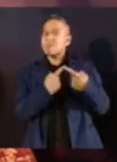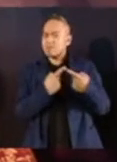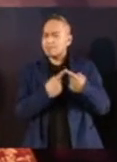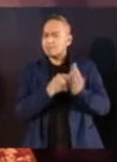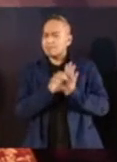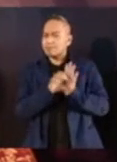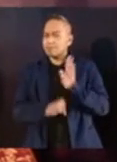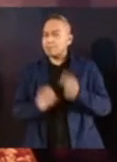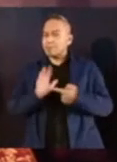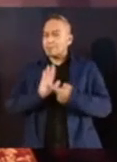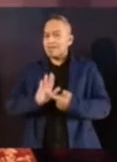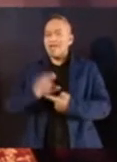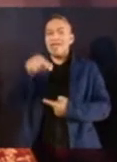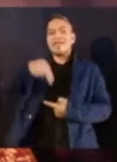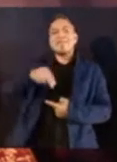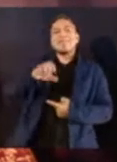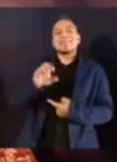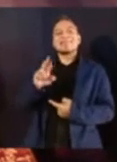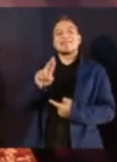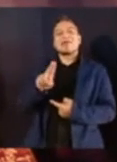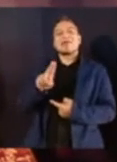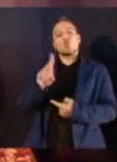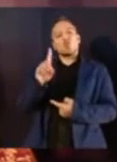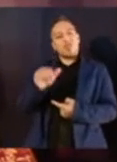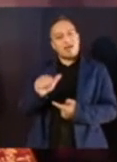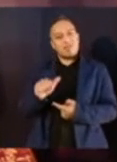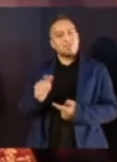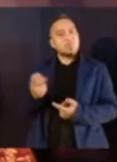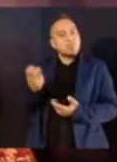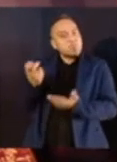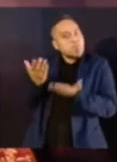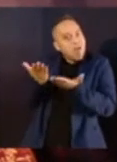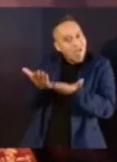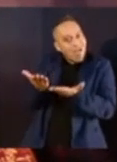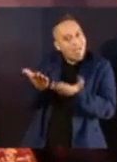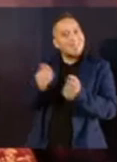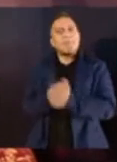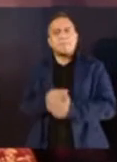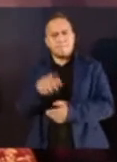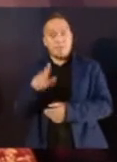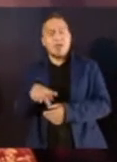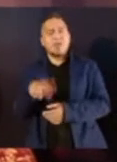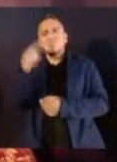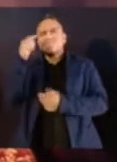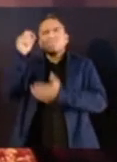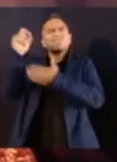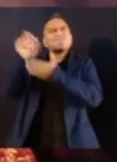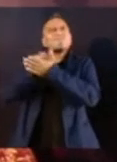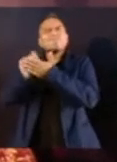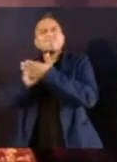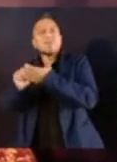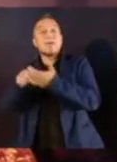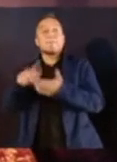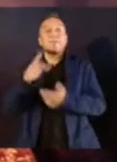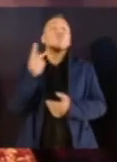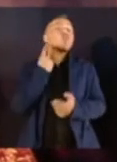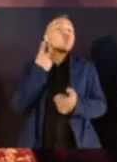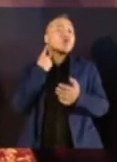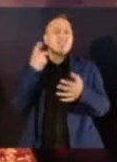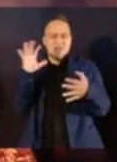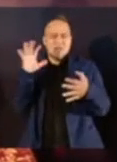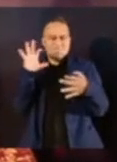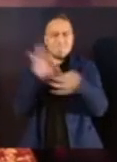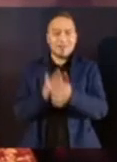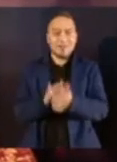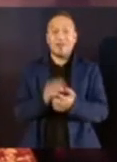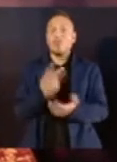a Neruda, Pablo Neruda, quien evidentemente se involucró con causas políticas. Entonces, hay esos